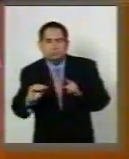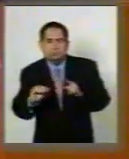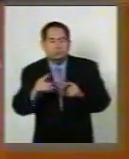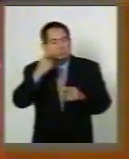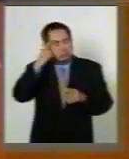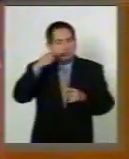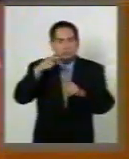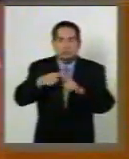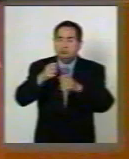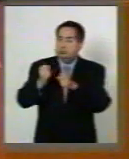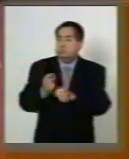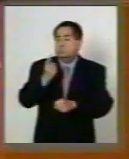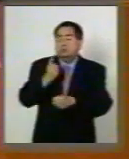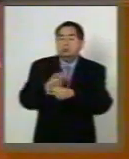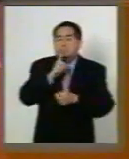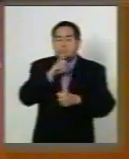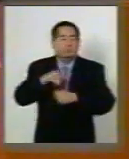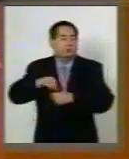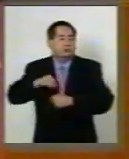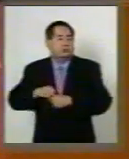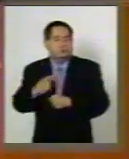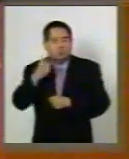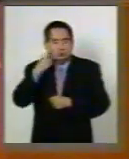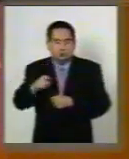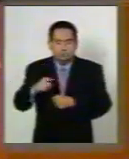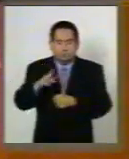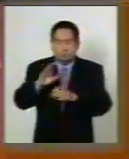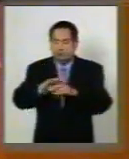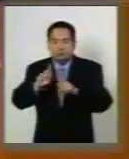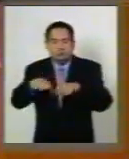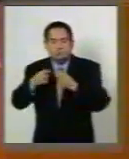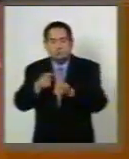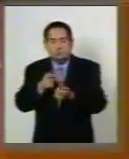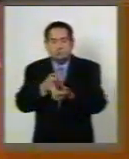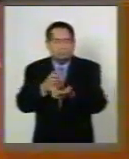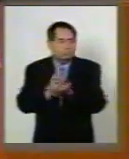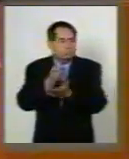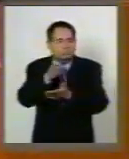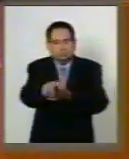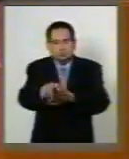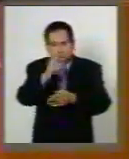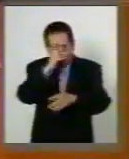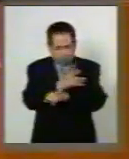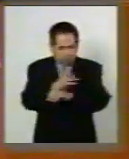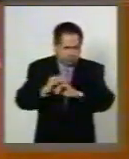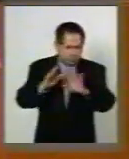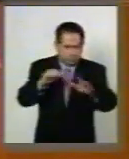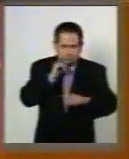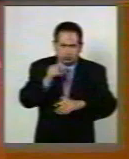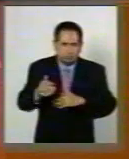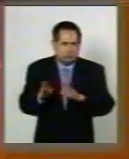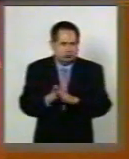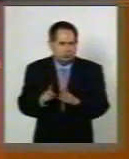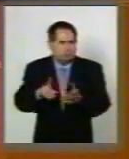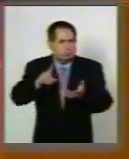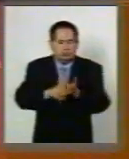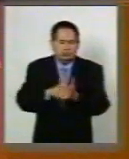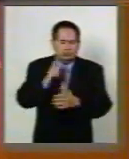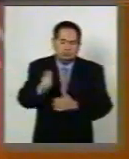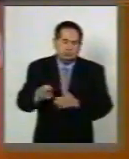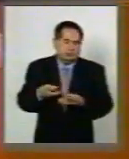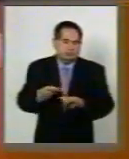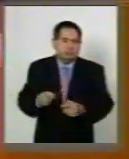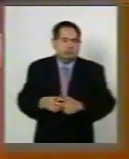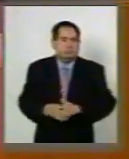una cuestión de seguridad para que se haga una asignación directa y no haya transparencia sobre este